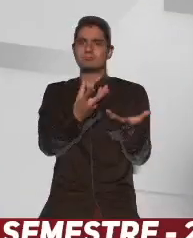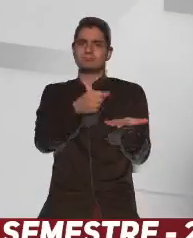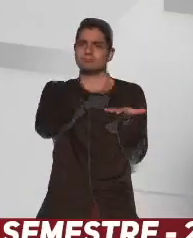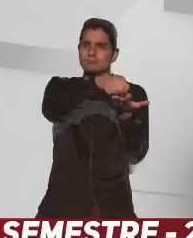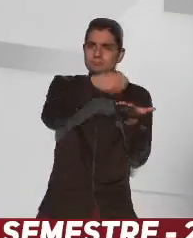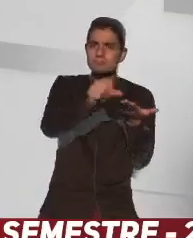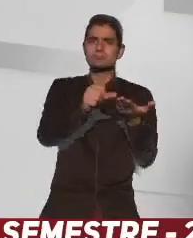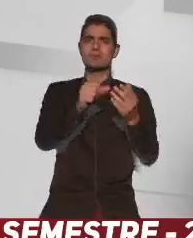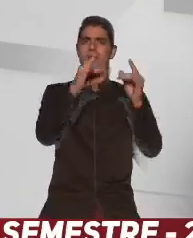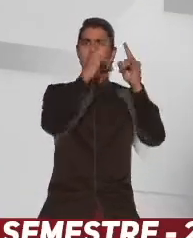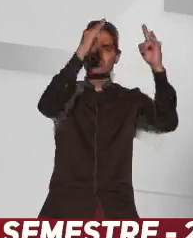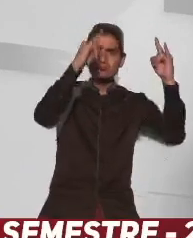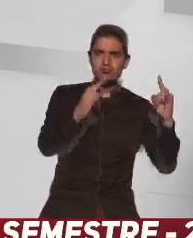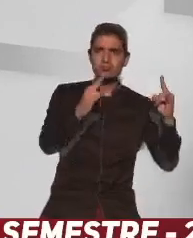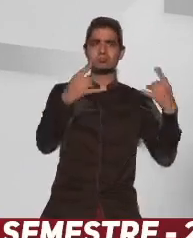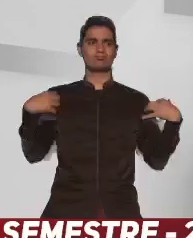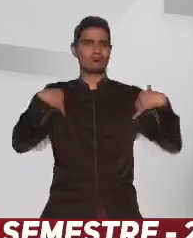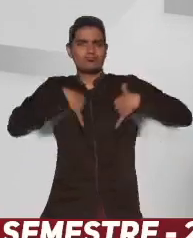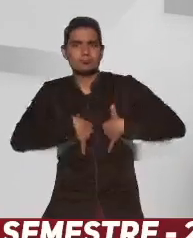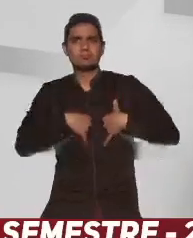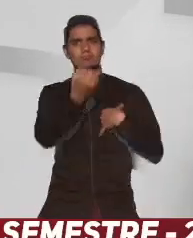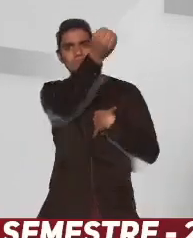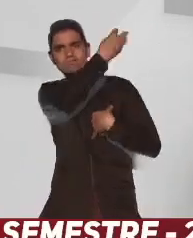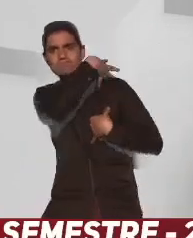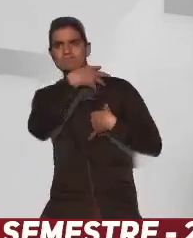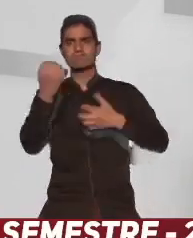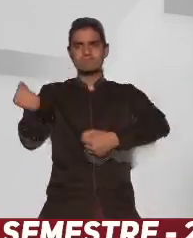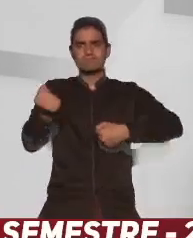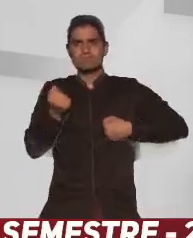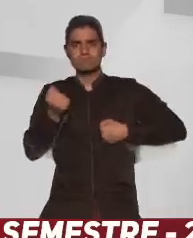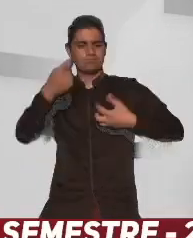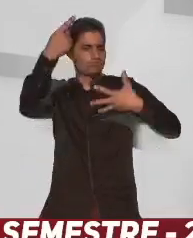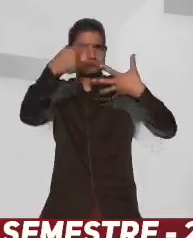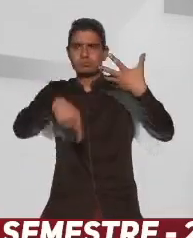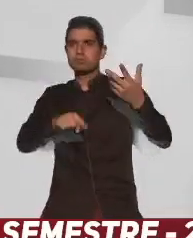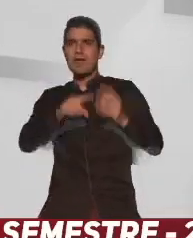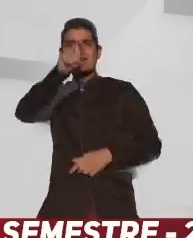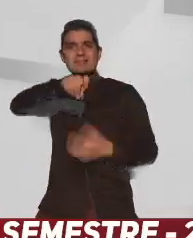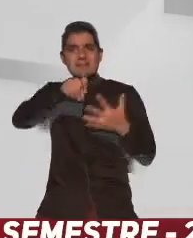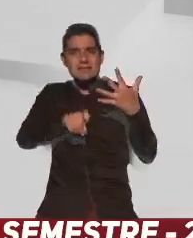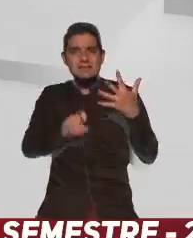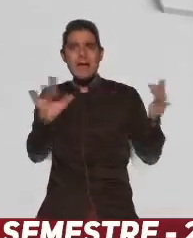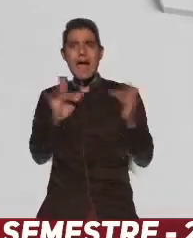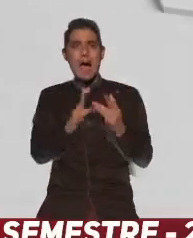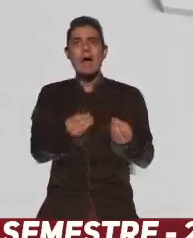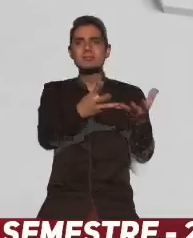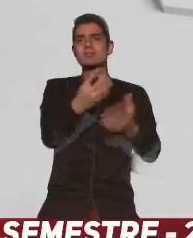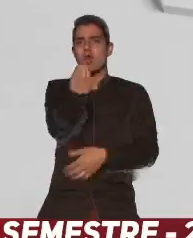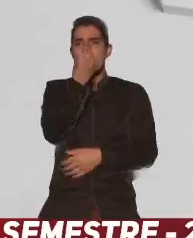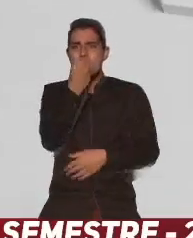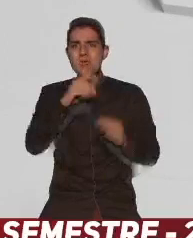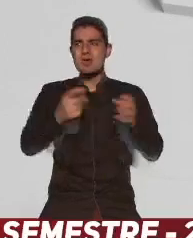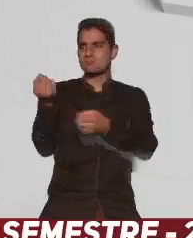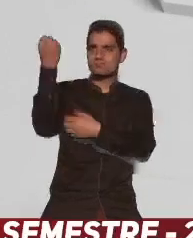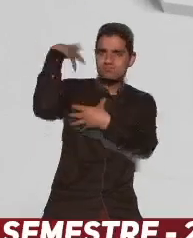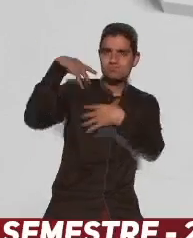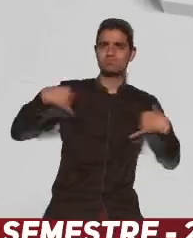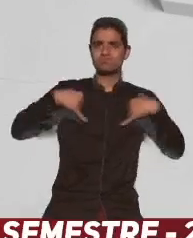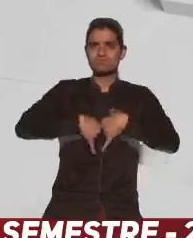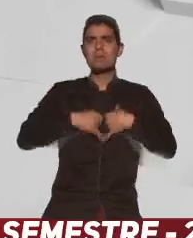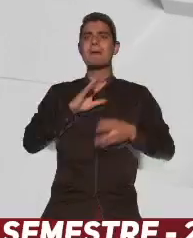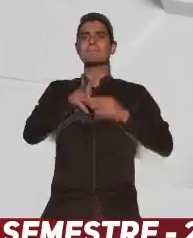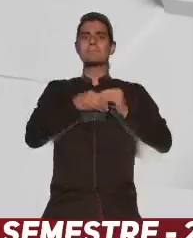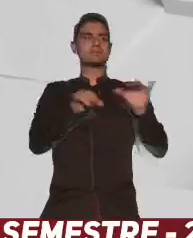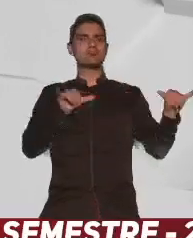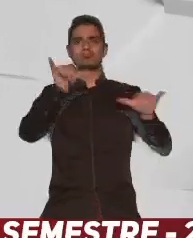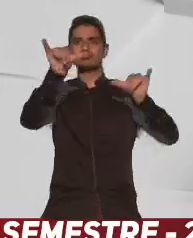campaña, mantenimiento de equipo y alojamientos, adquisición de raciones de campaña, combustible para el equipo aéreo y los